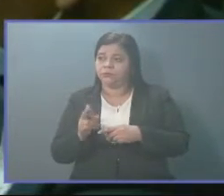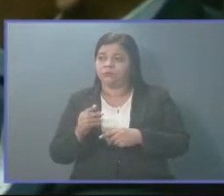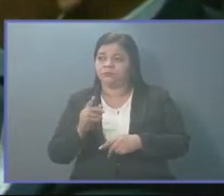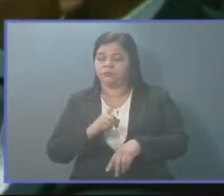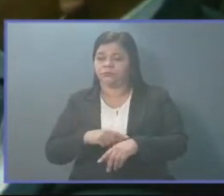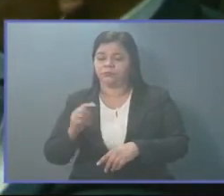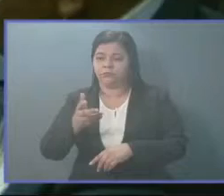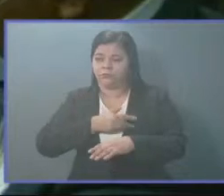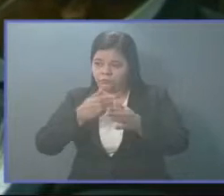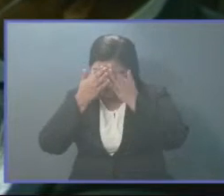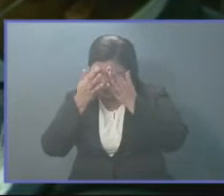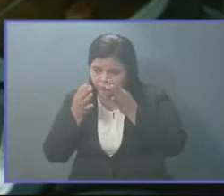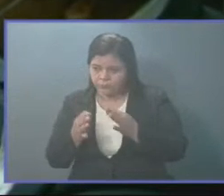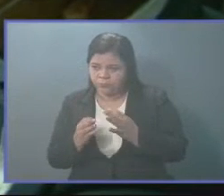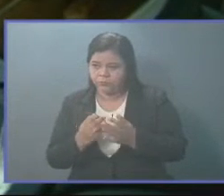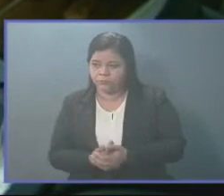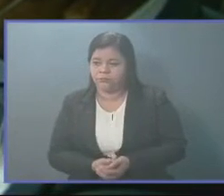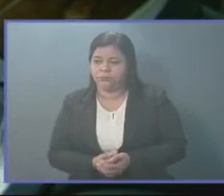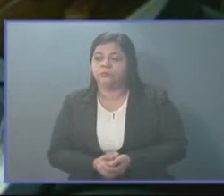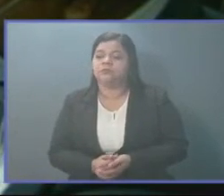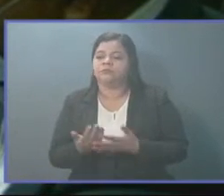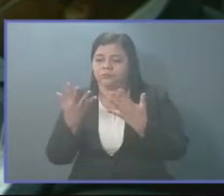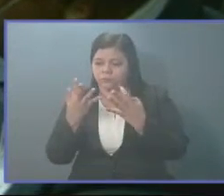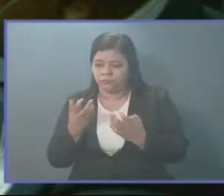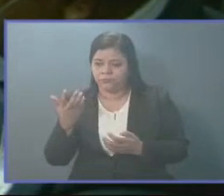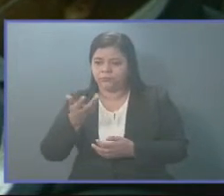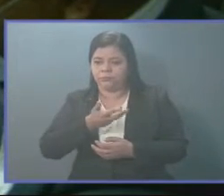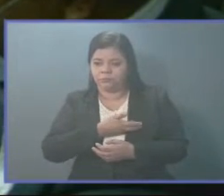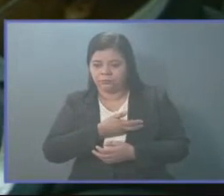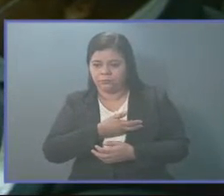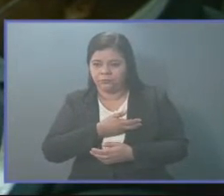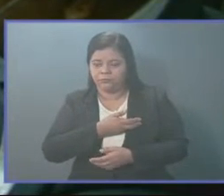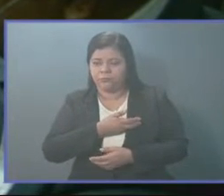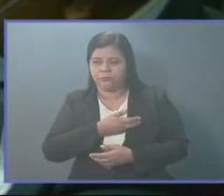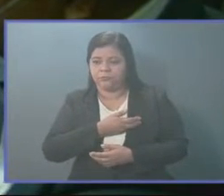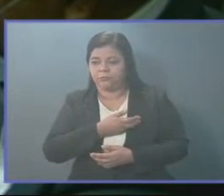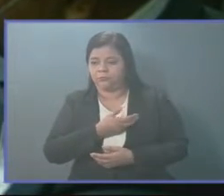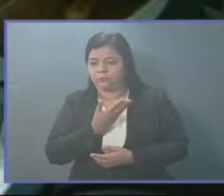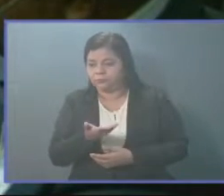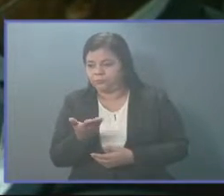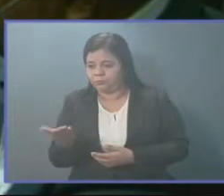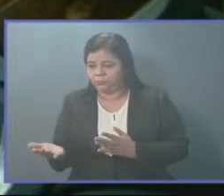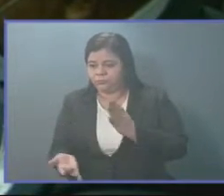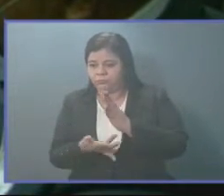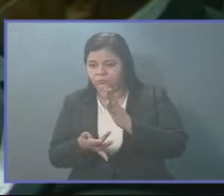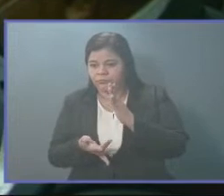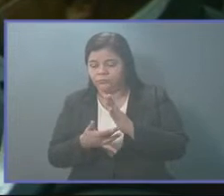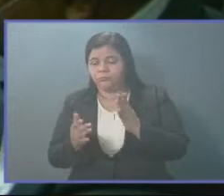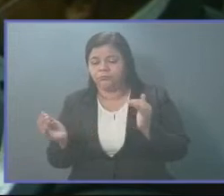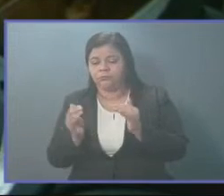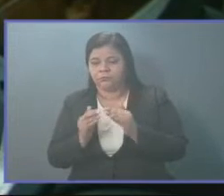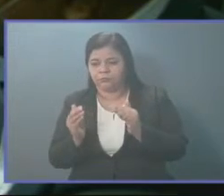una decisión, ¿verdad? Conocer algunos aspectos técnicos y también algunos